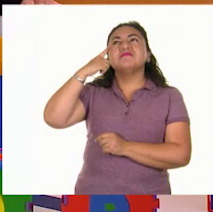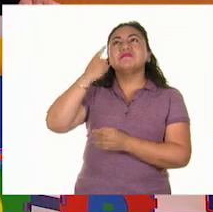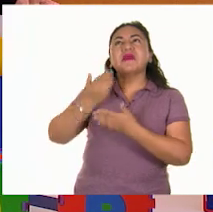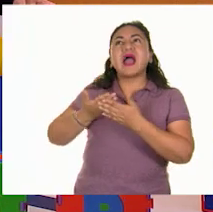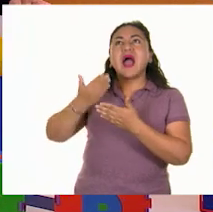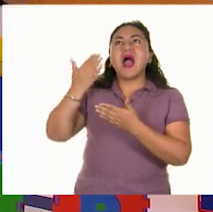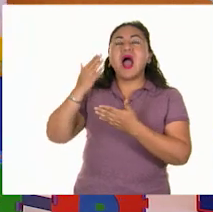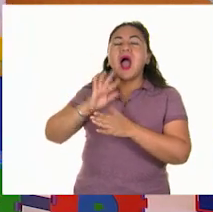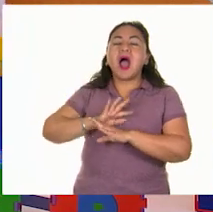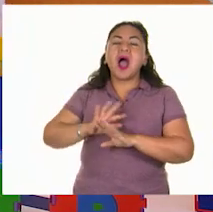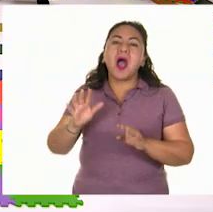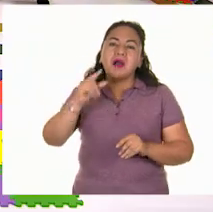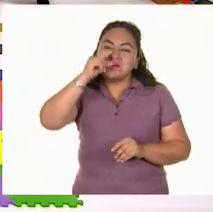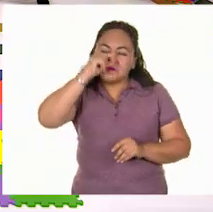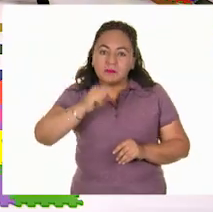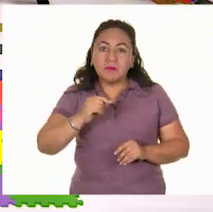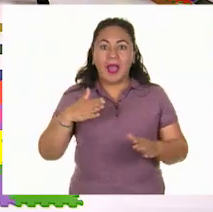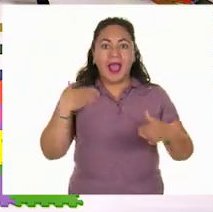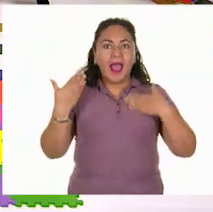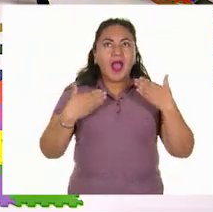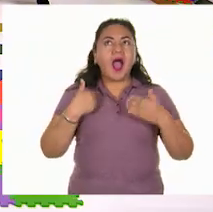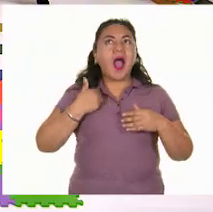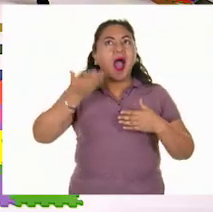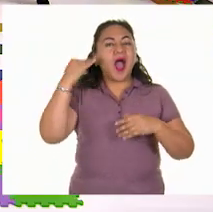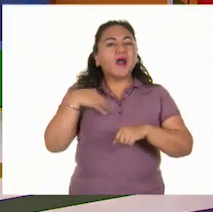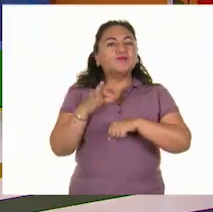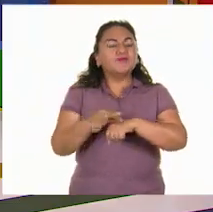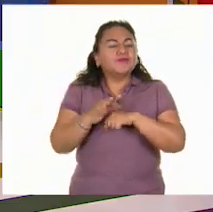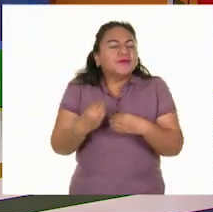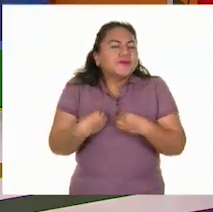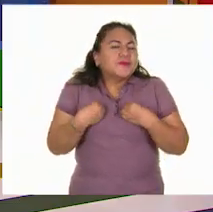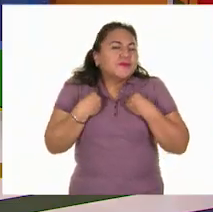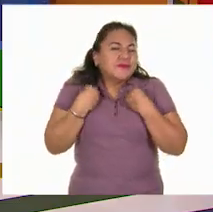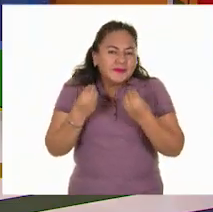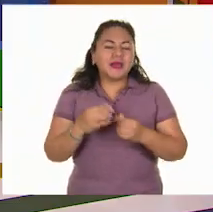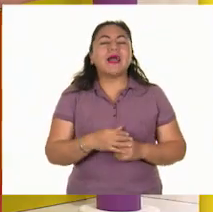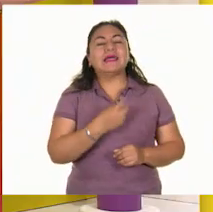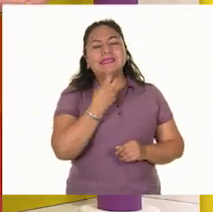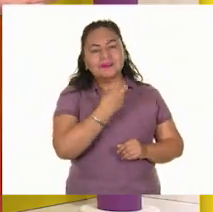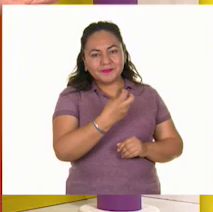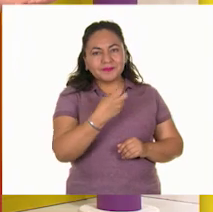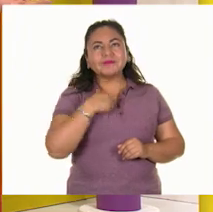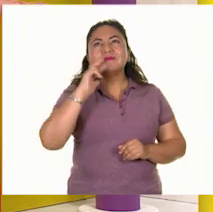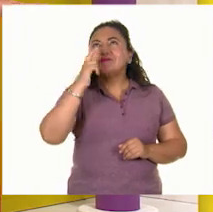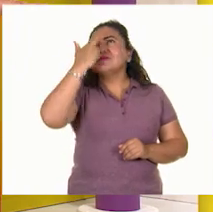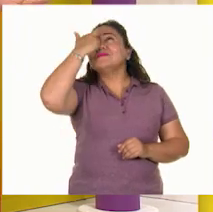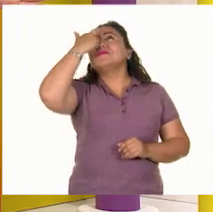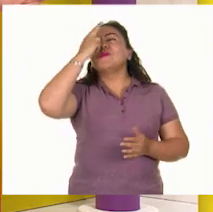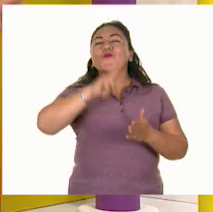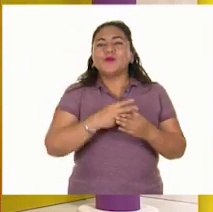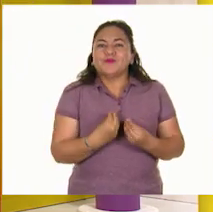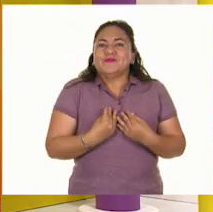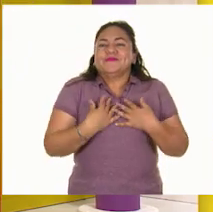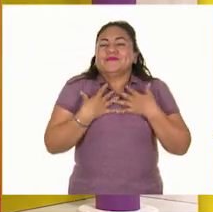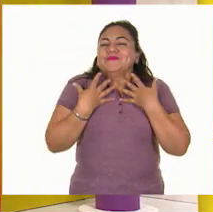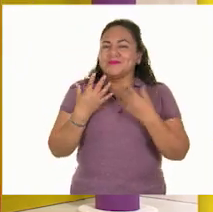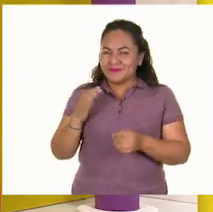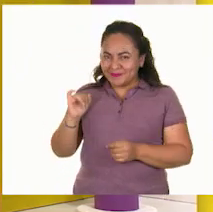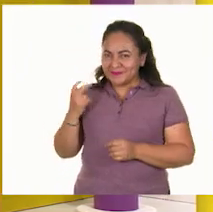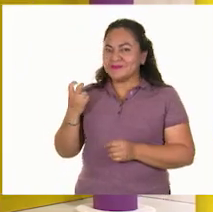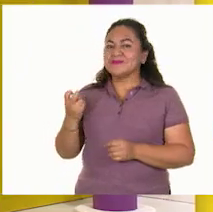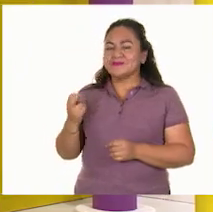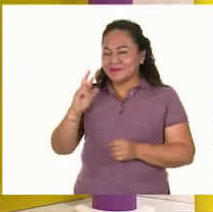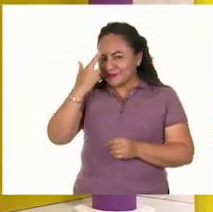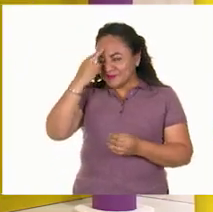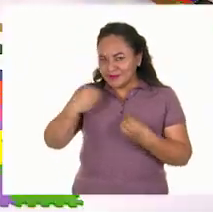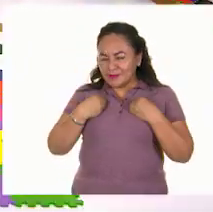repetir y no se puede. Pero alegría porque lo vivimos intensamente. Claro, y recordar es volver a vivir. Recordar es volver a vivir, por eso